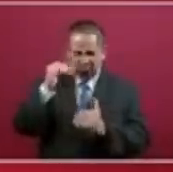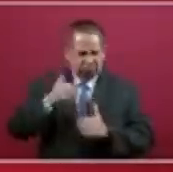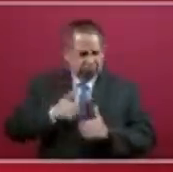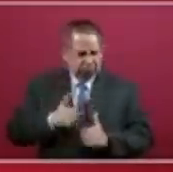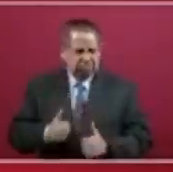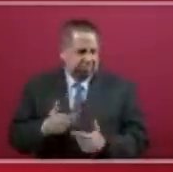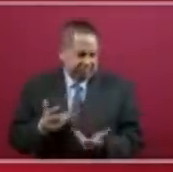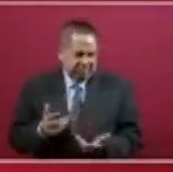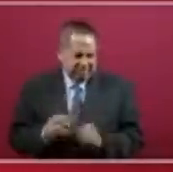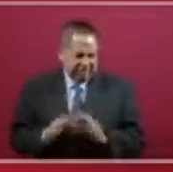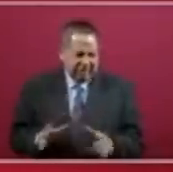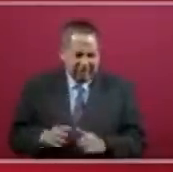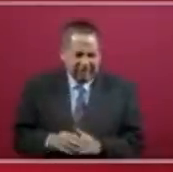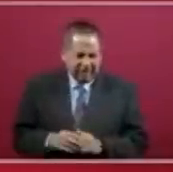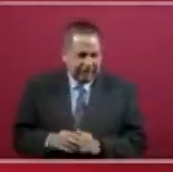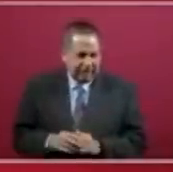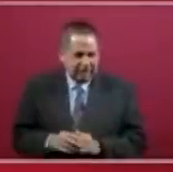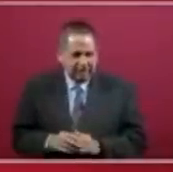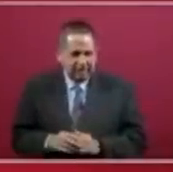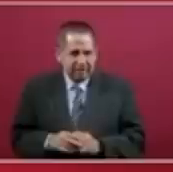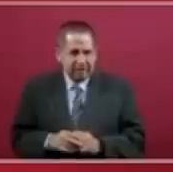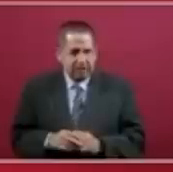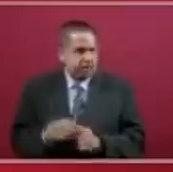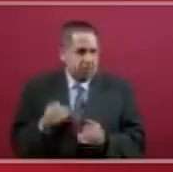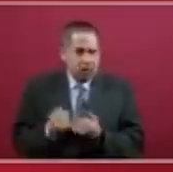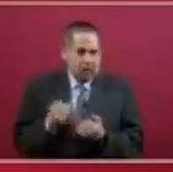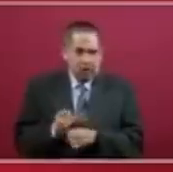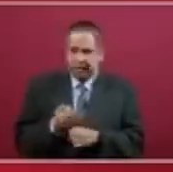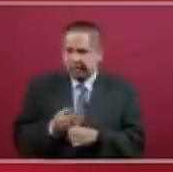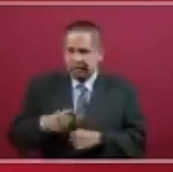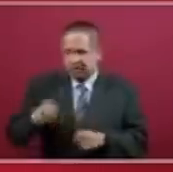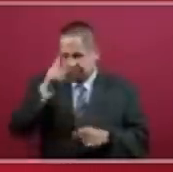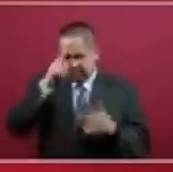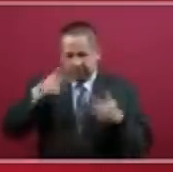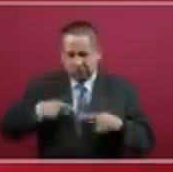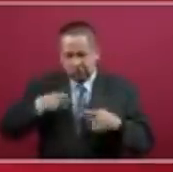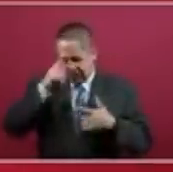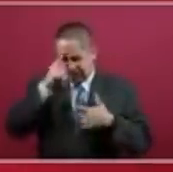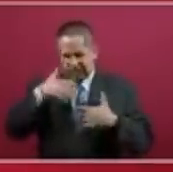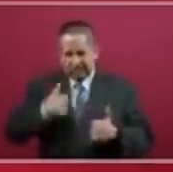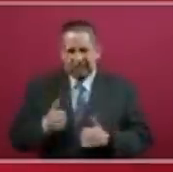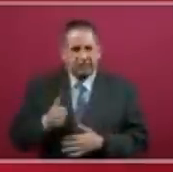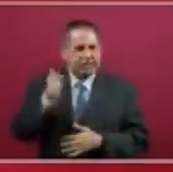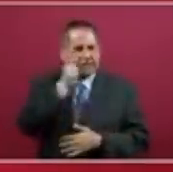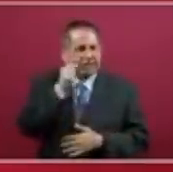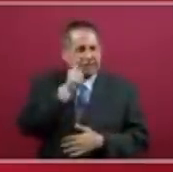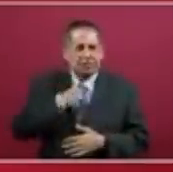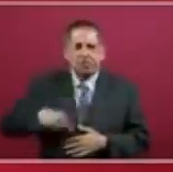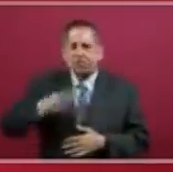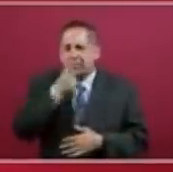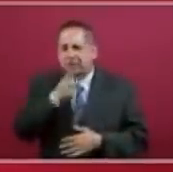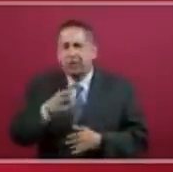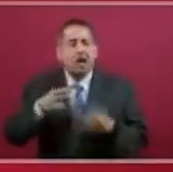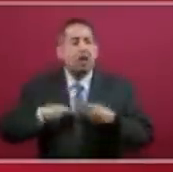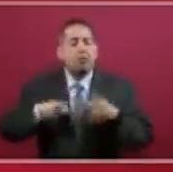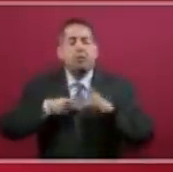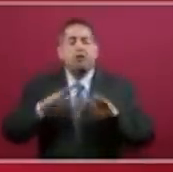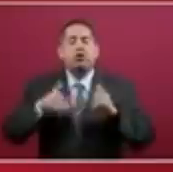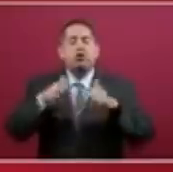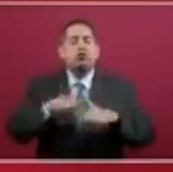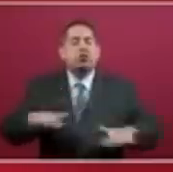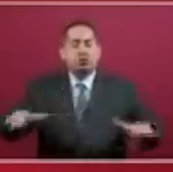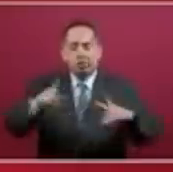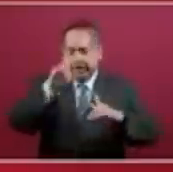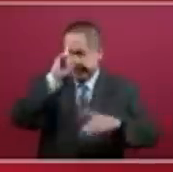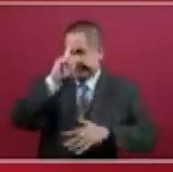como la actual, como siempre hemos dicho, que la gente está